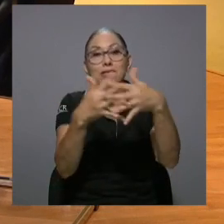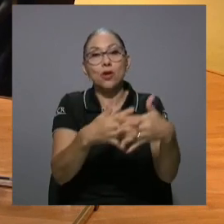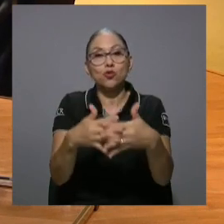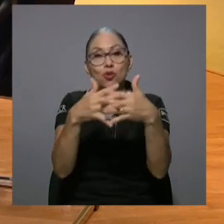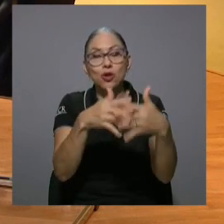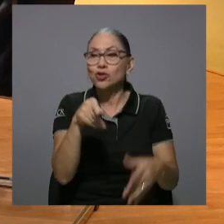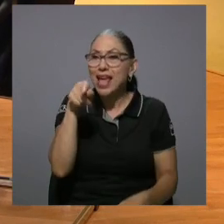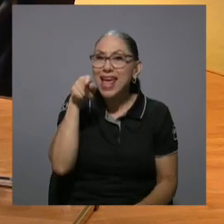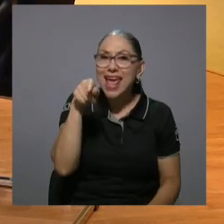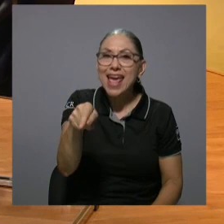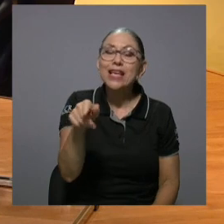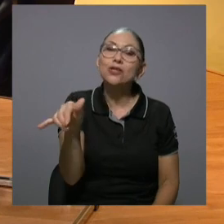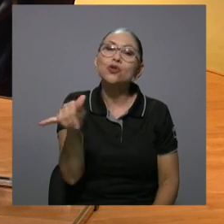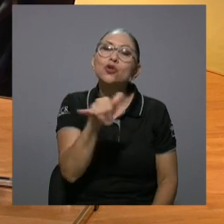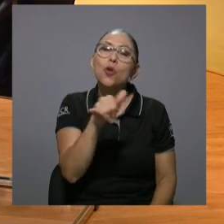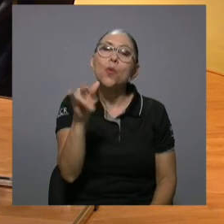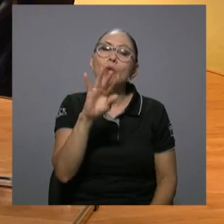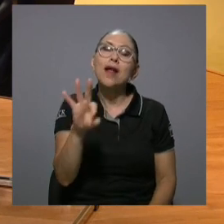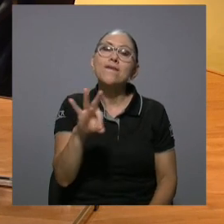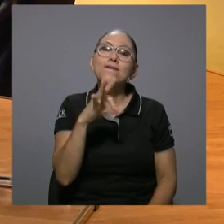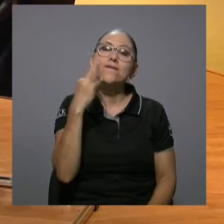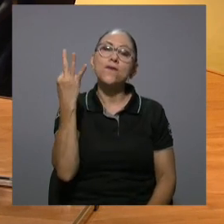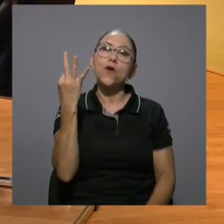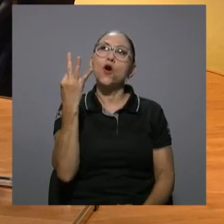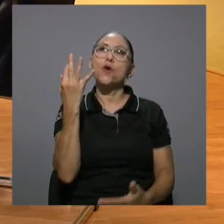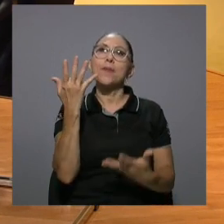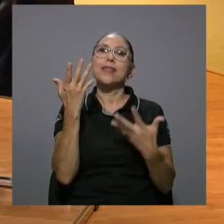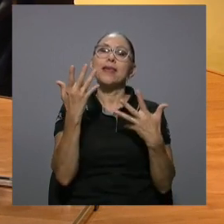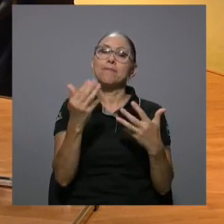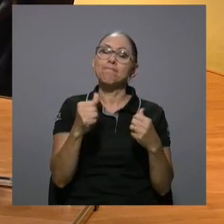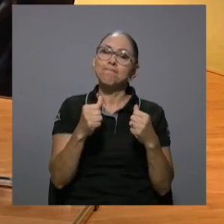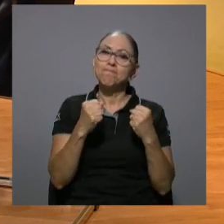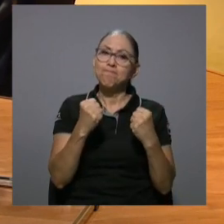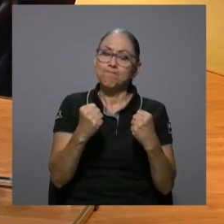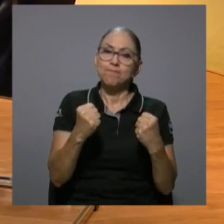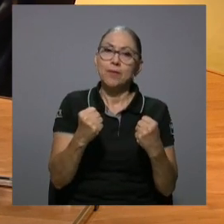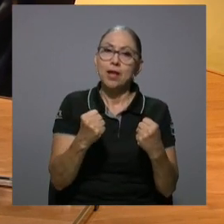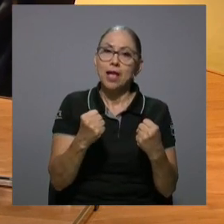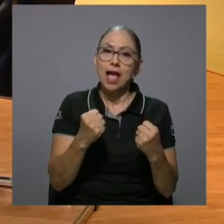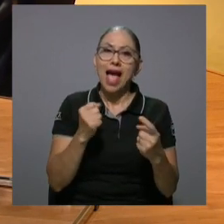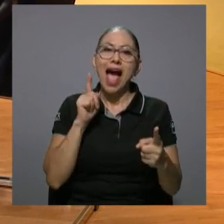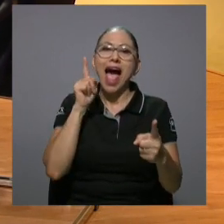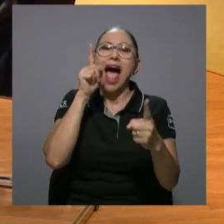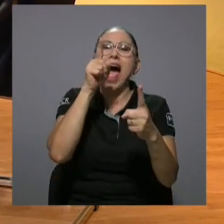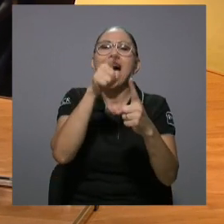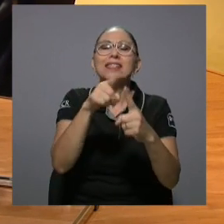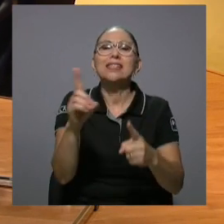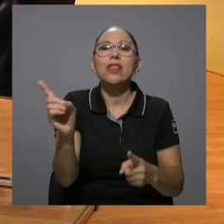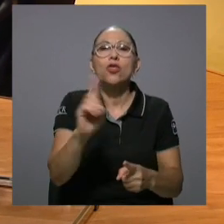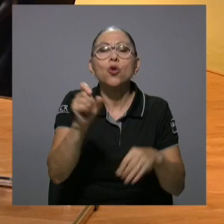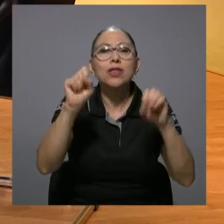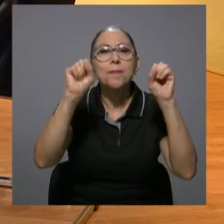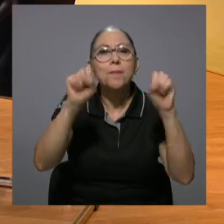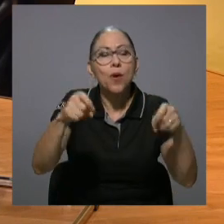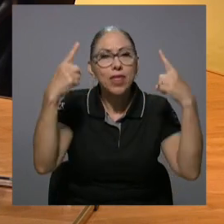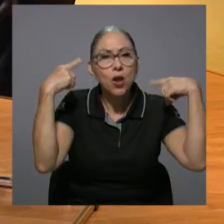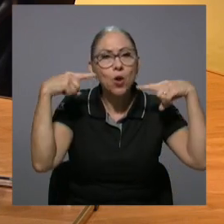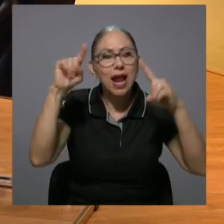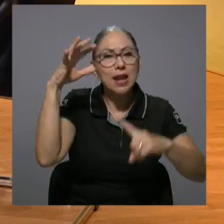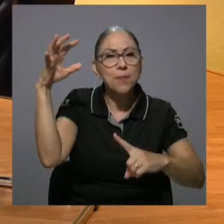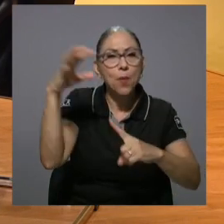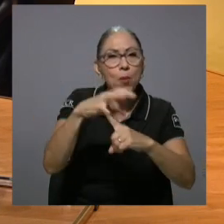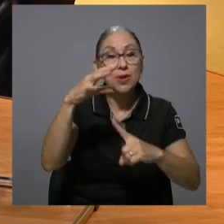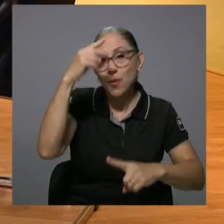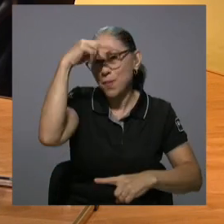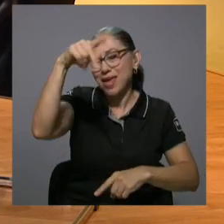una especie de contención en cuanto a hasta dónde puede llegar el populismo, porque si algo no puede arriesgar México